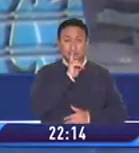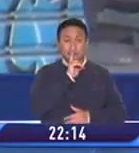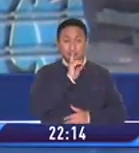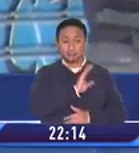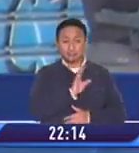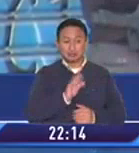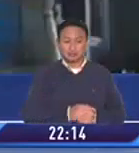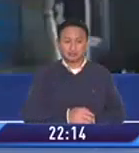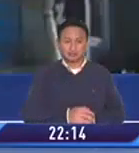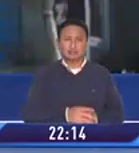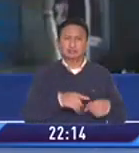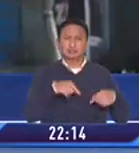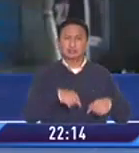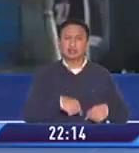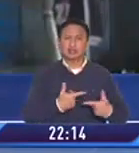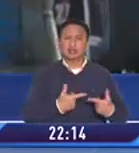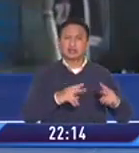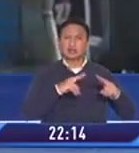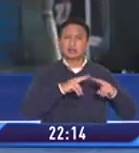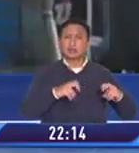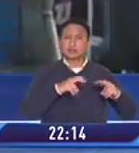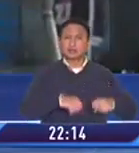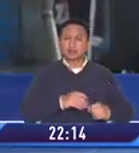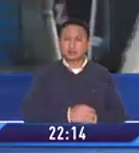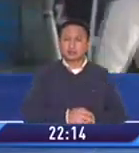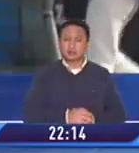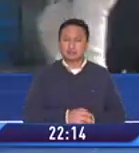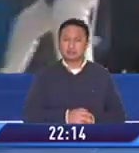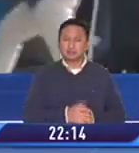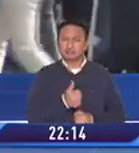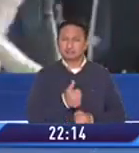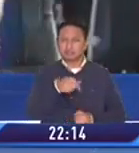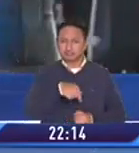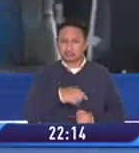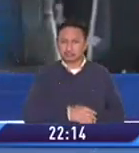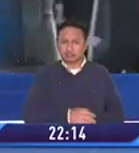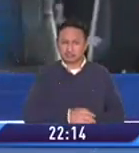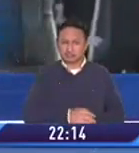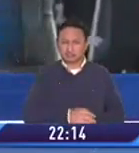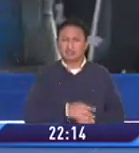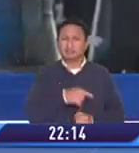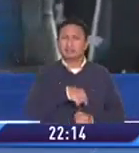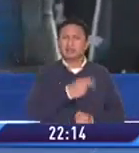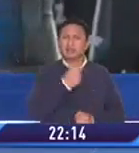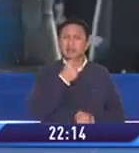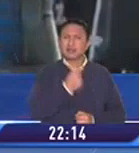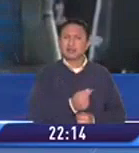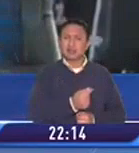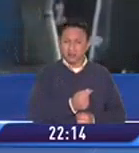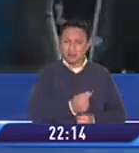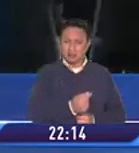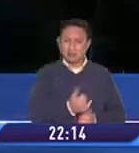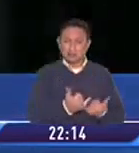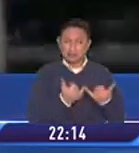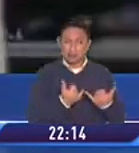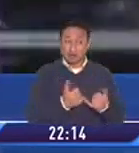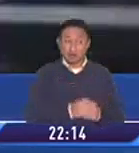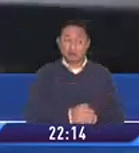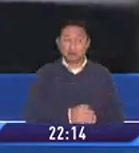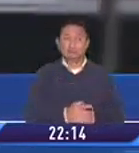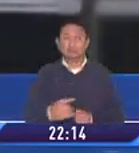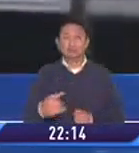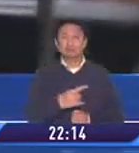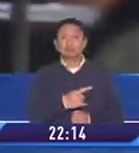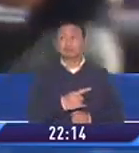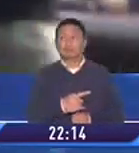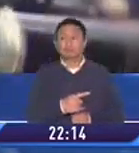tratando de realizar su gestión investigativa de forma eficiente, pero lo más rápido posible. Y es que ahora los sicariatos se